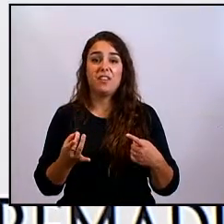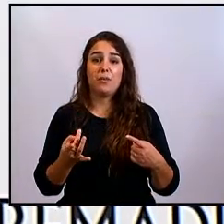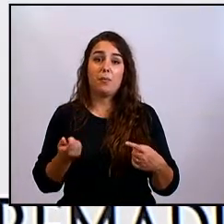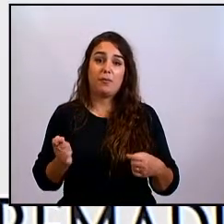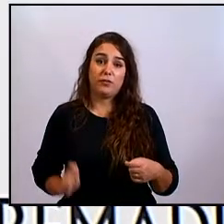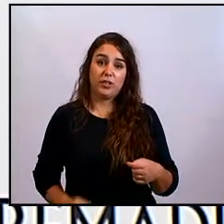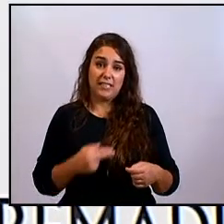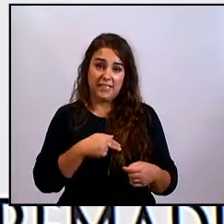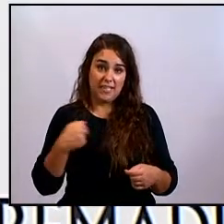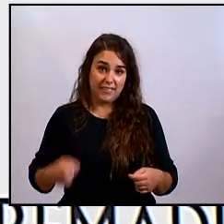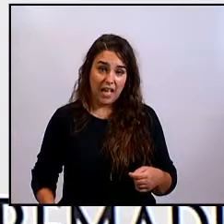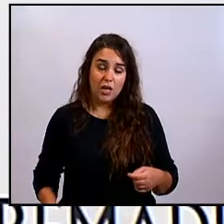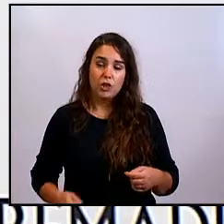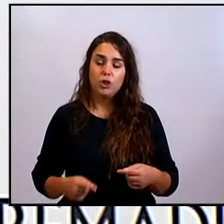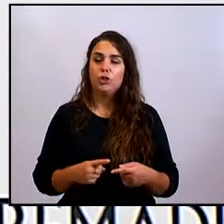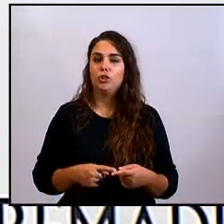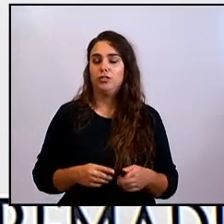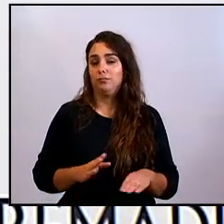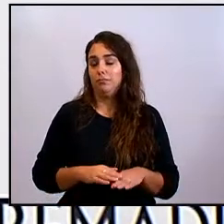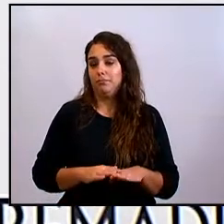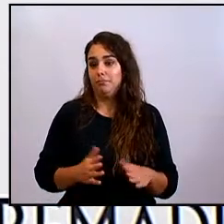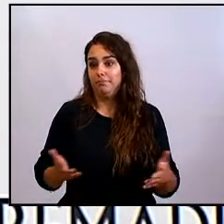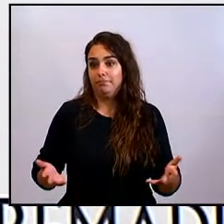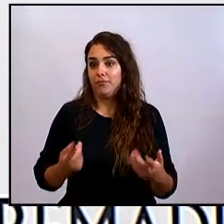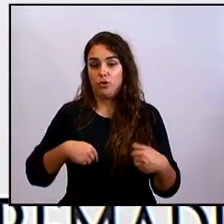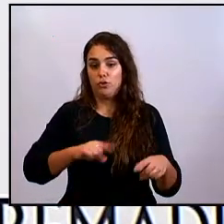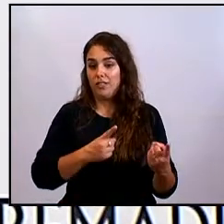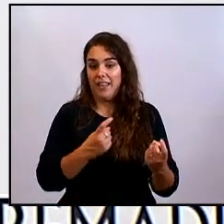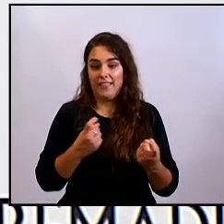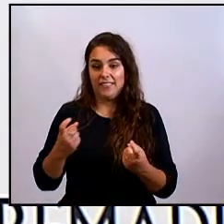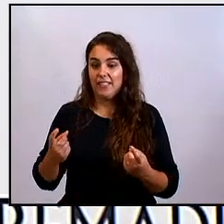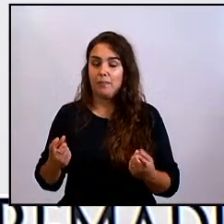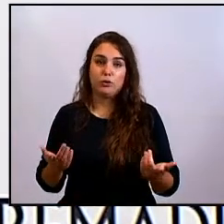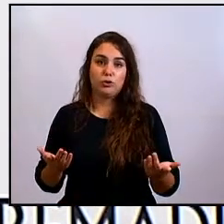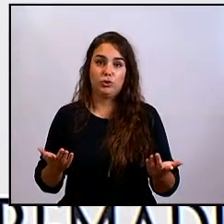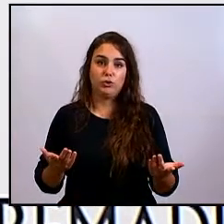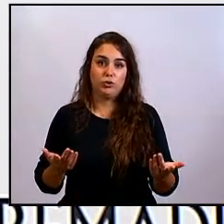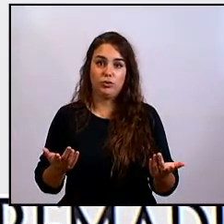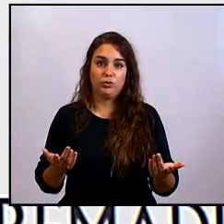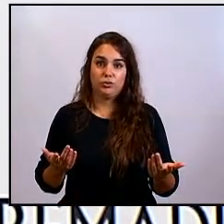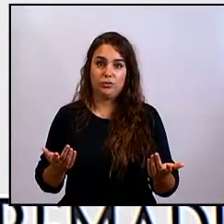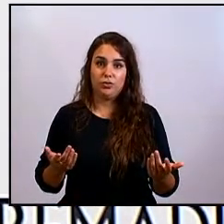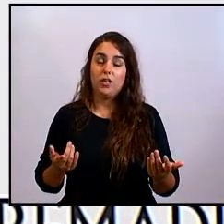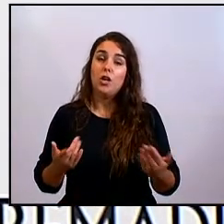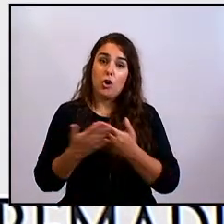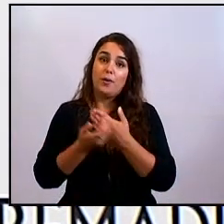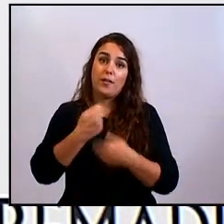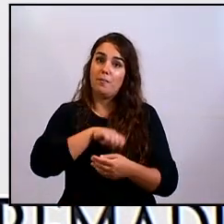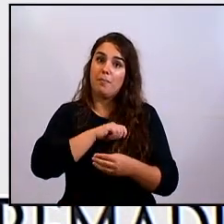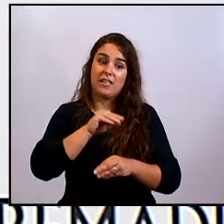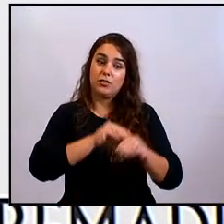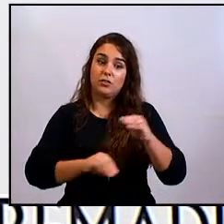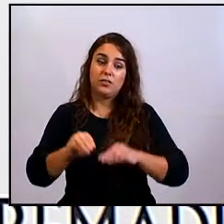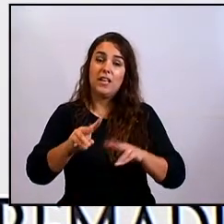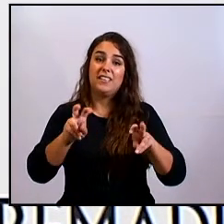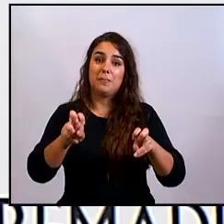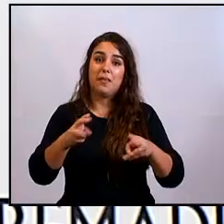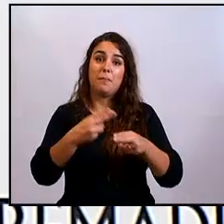profesionales sanitarios, las cuestiones que necesitamos que resuelva el Gobierno de España en política